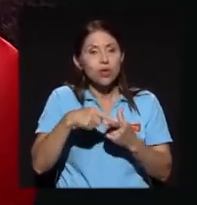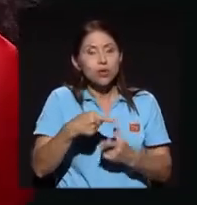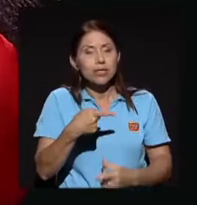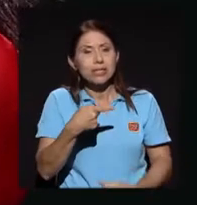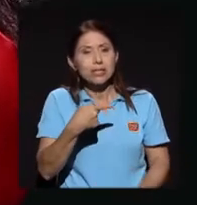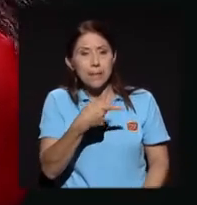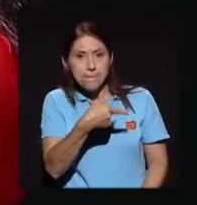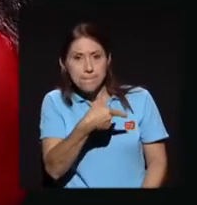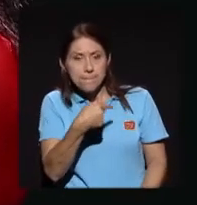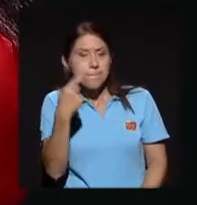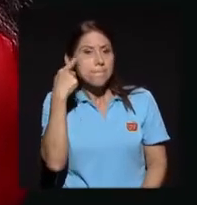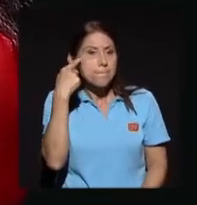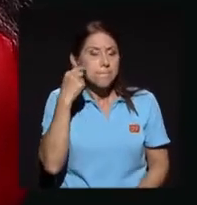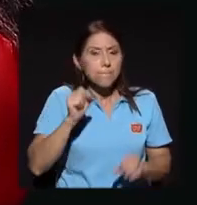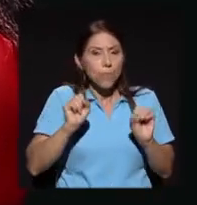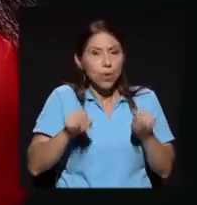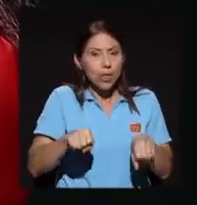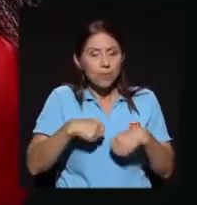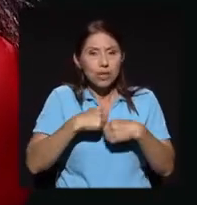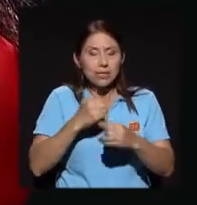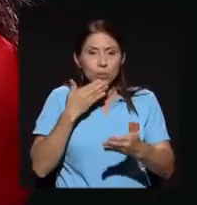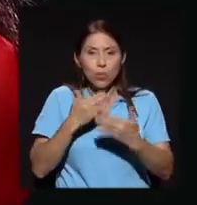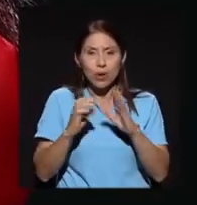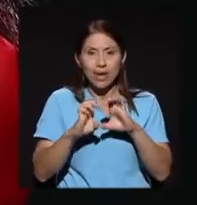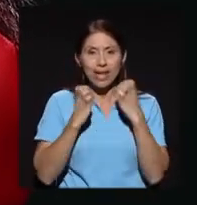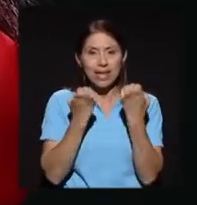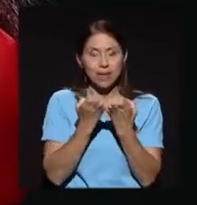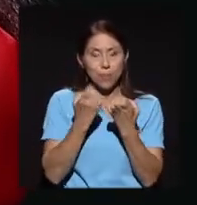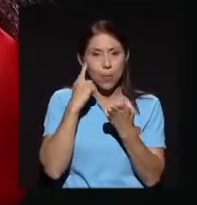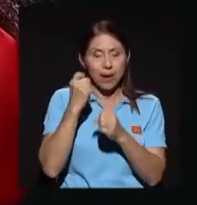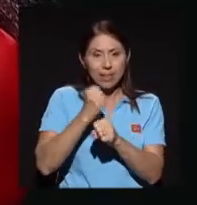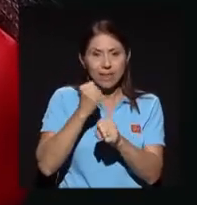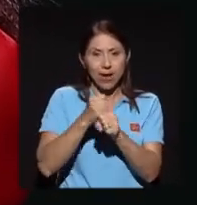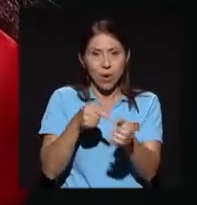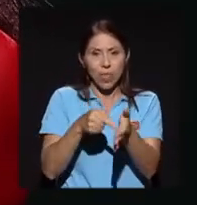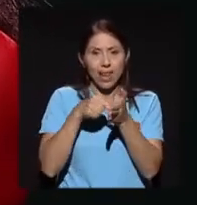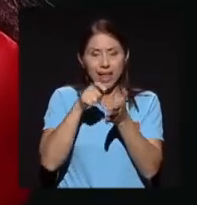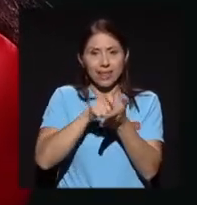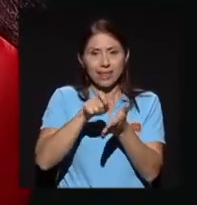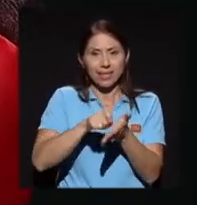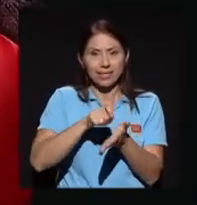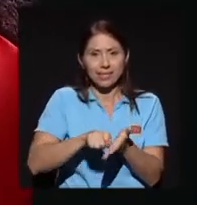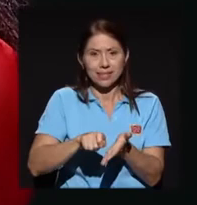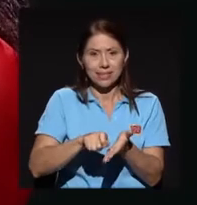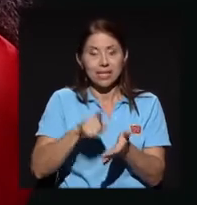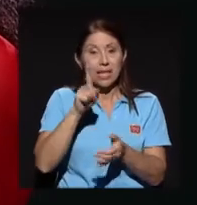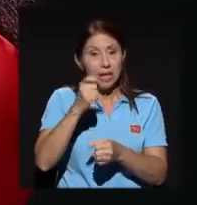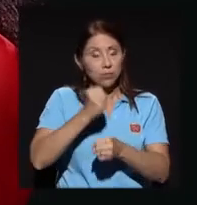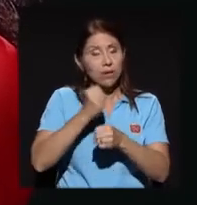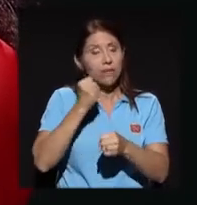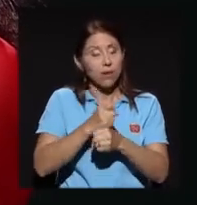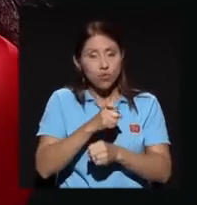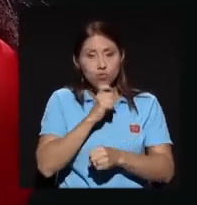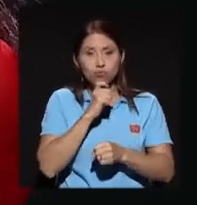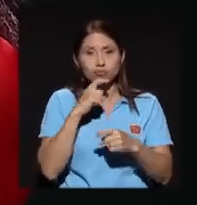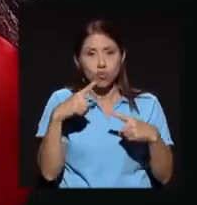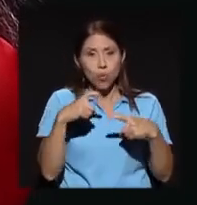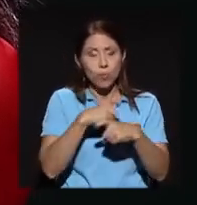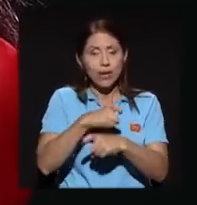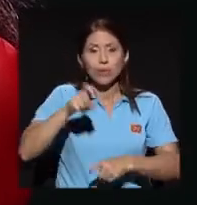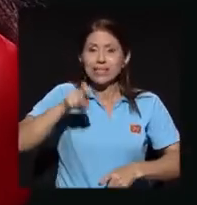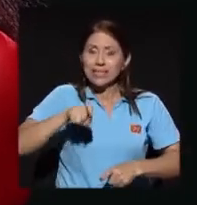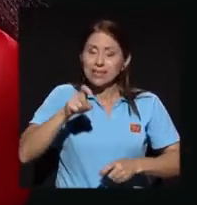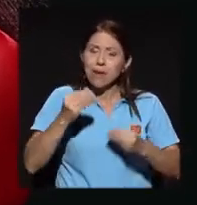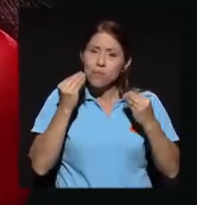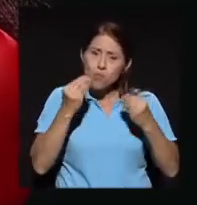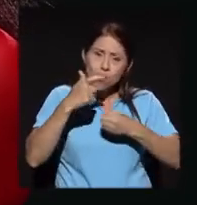un buen equipo para el trabajo de la tesis, que era un trabajo complejo y que requería mucha